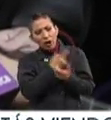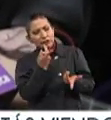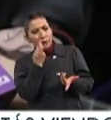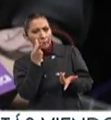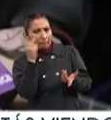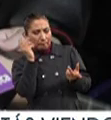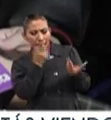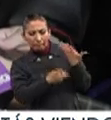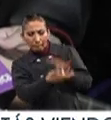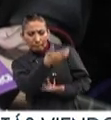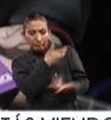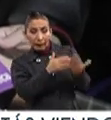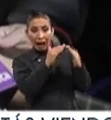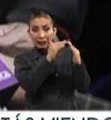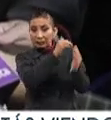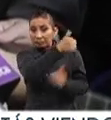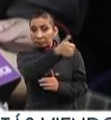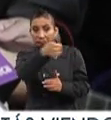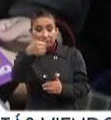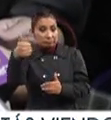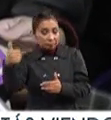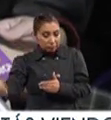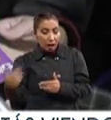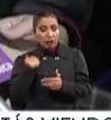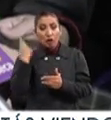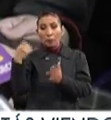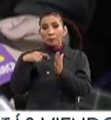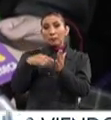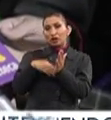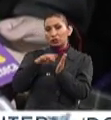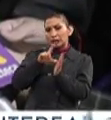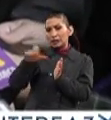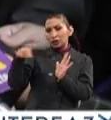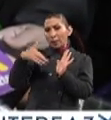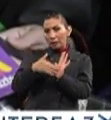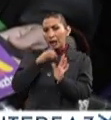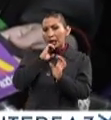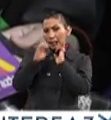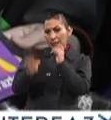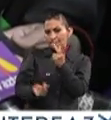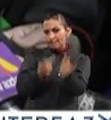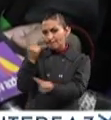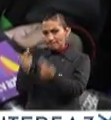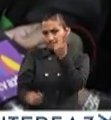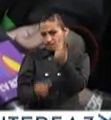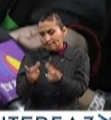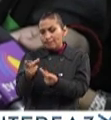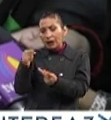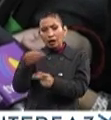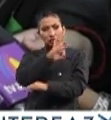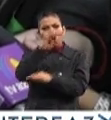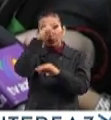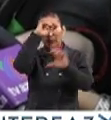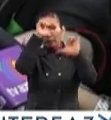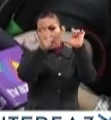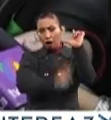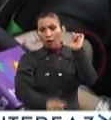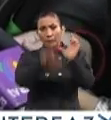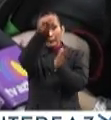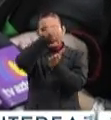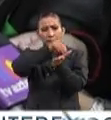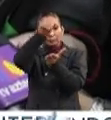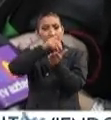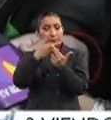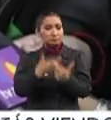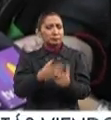que le llamamos hogar por hogar, y tenemos 1.700.000 entrevistas, de manera que en todo el país hemos recogido